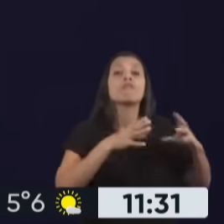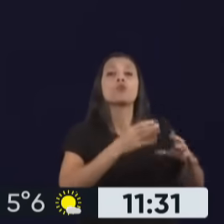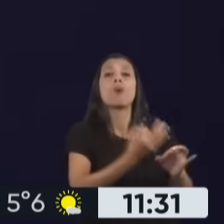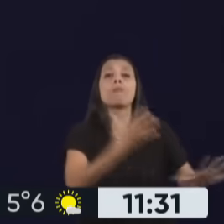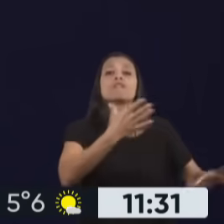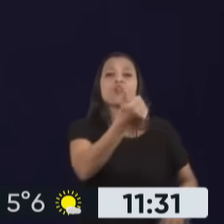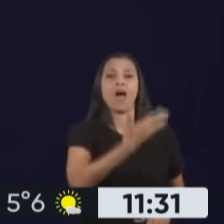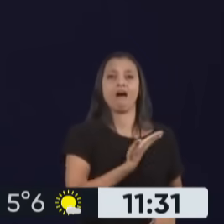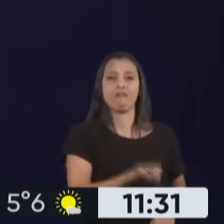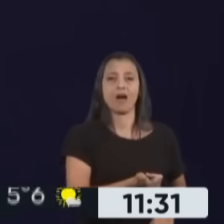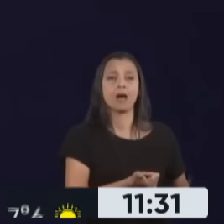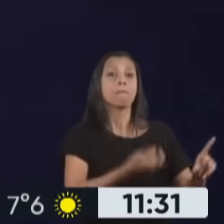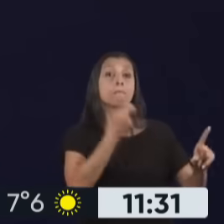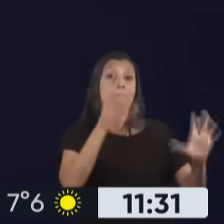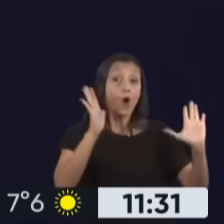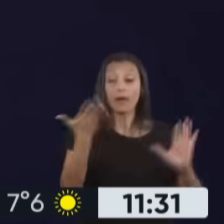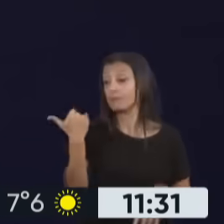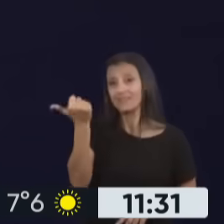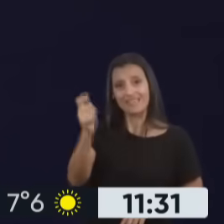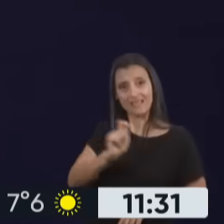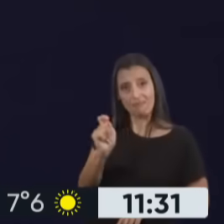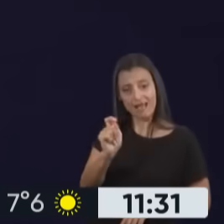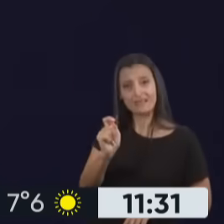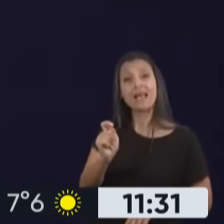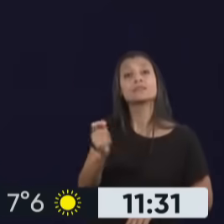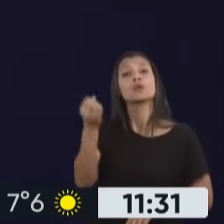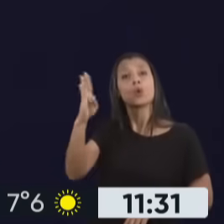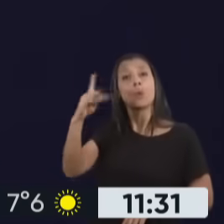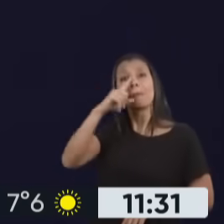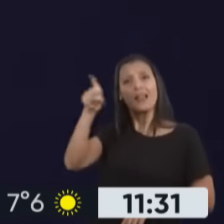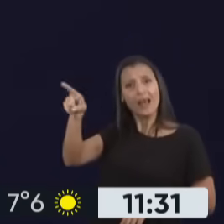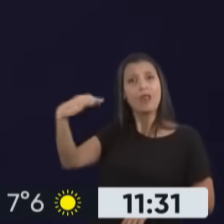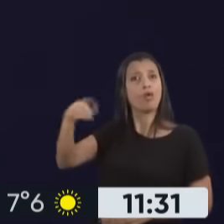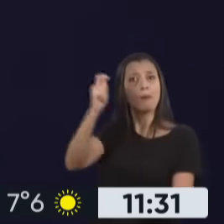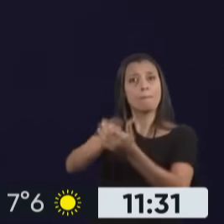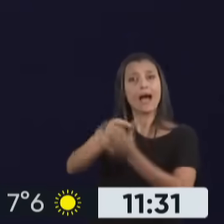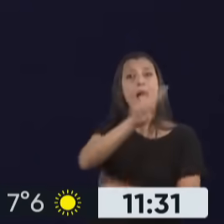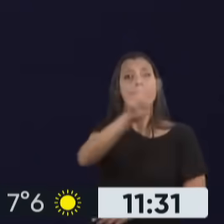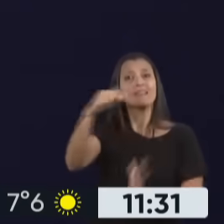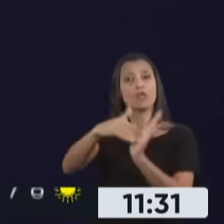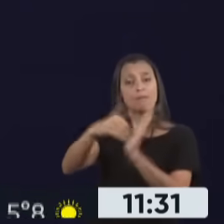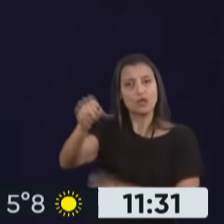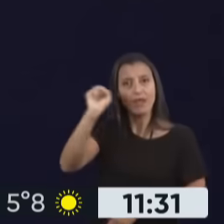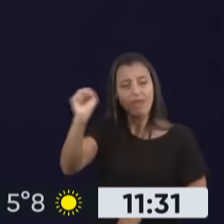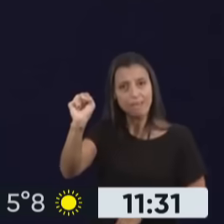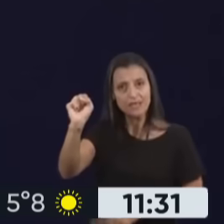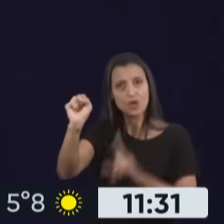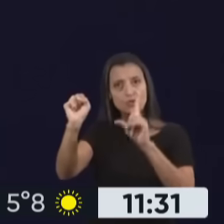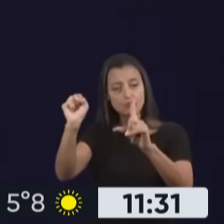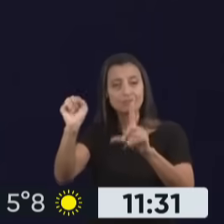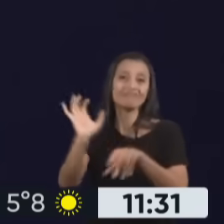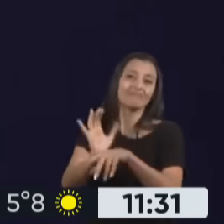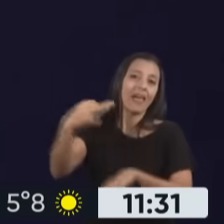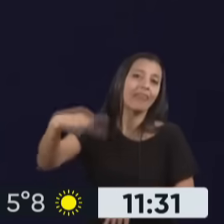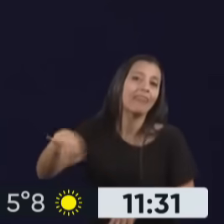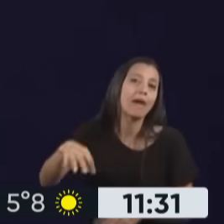Por ejemplo, solo en los últimos 6 meses un club de Belgrano debía haber pagado 22 millones de pesos